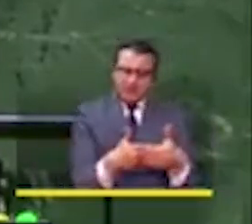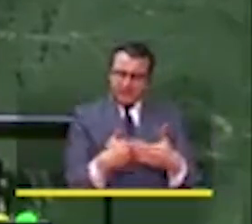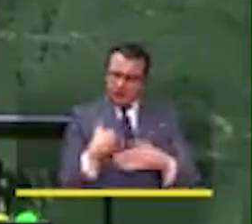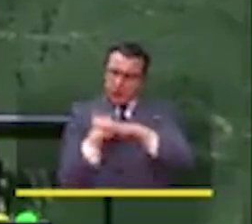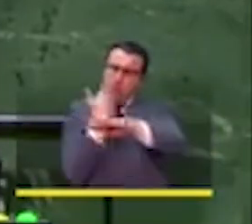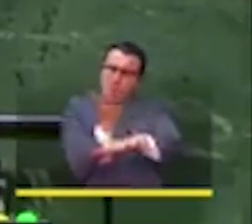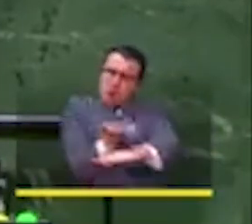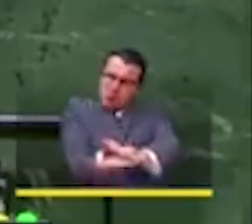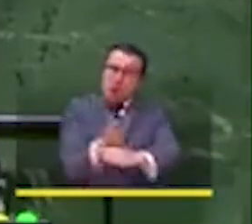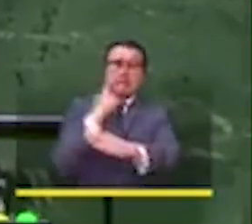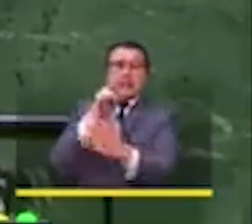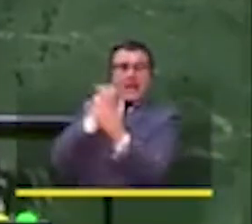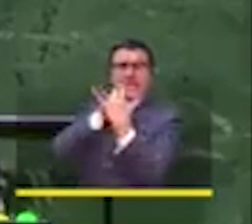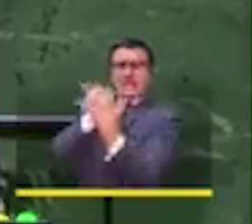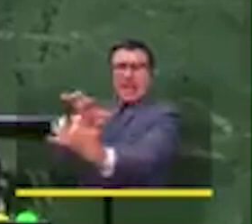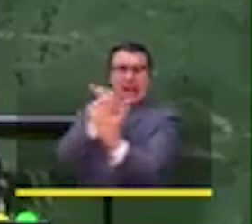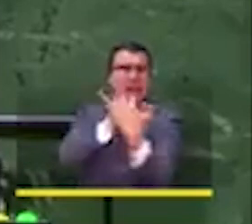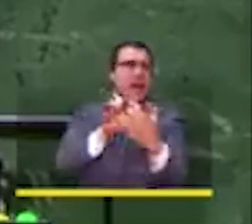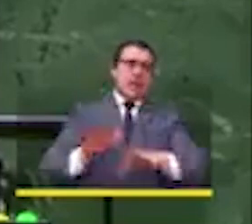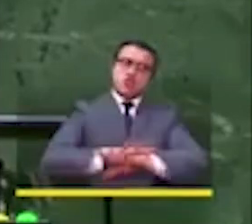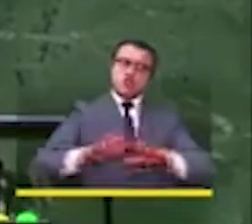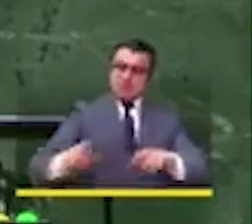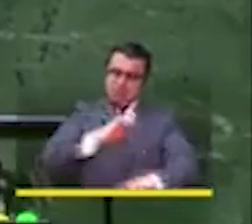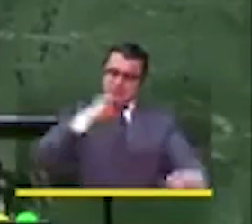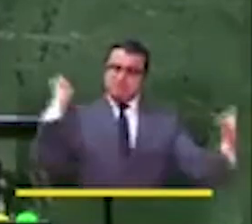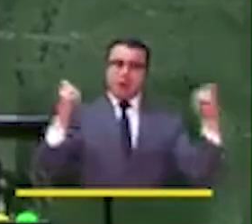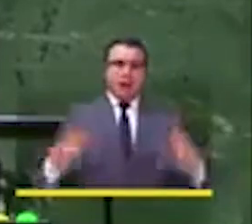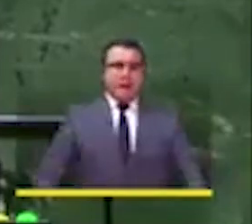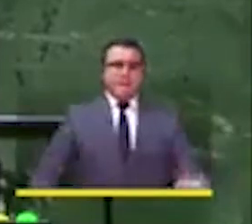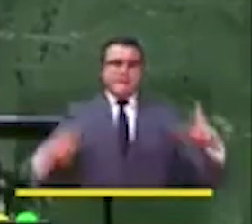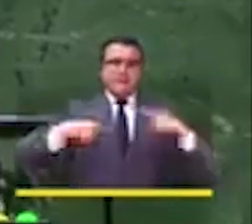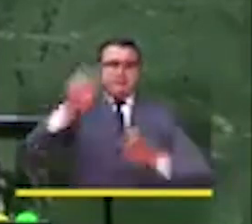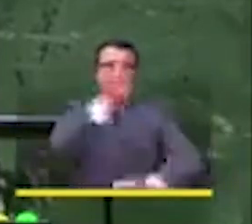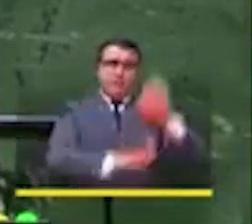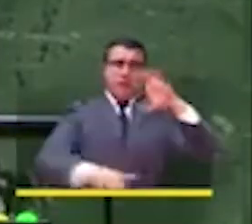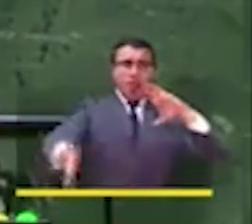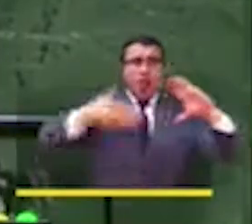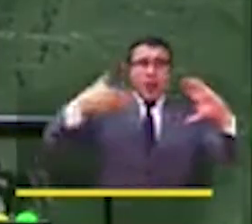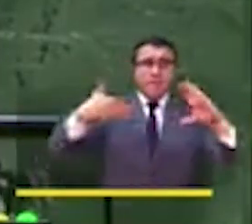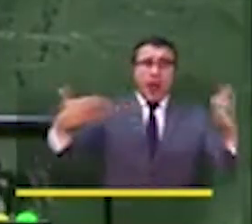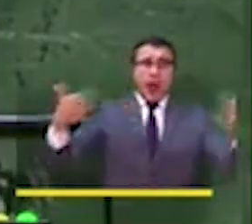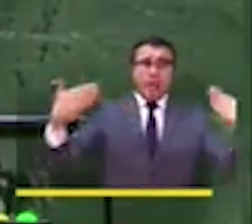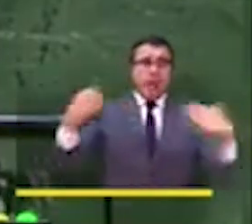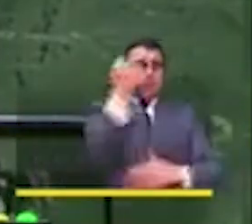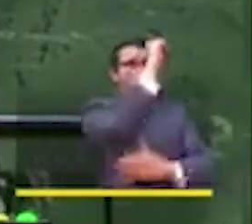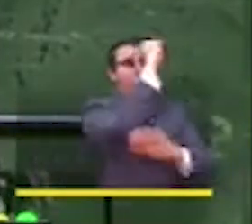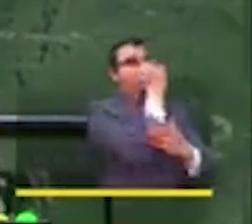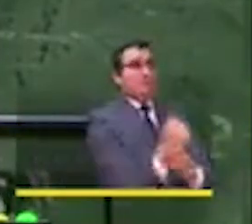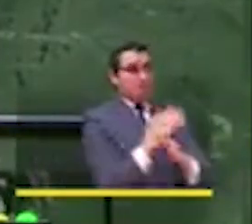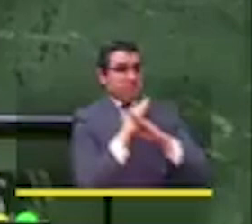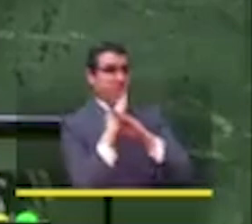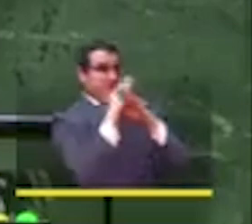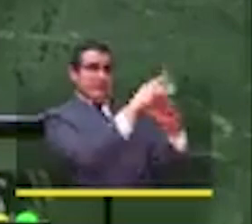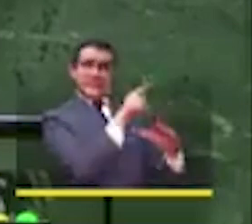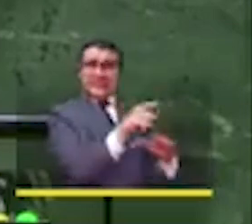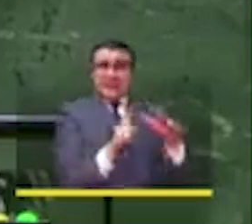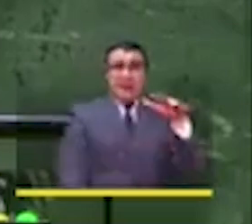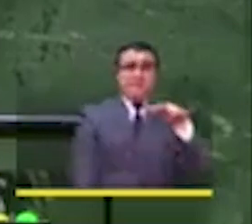acabar la guerra para defender la vida de la crisis climática, la madre de todas las